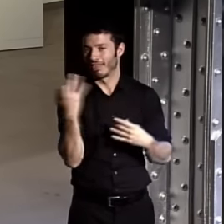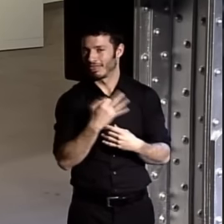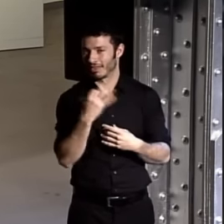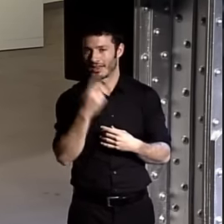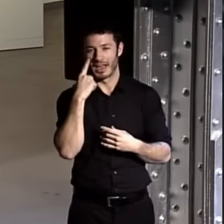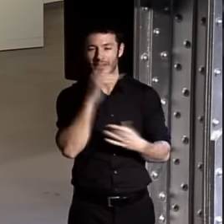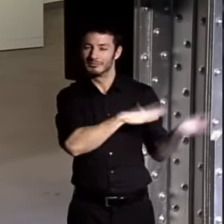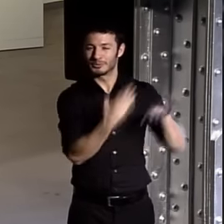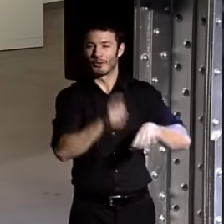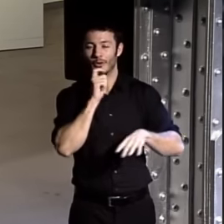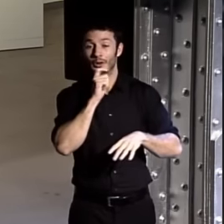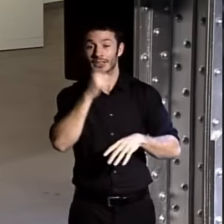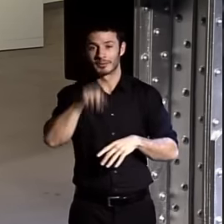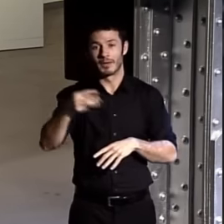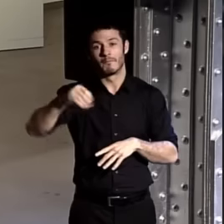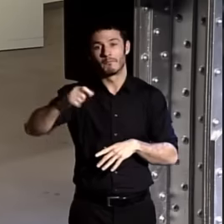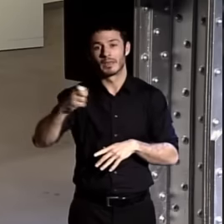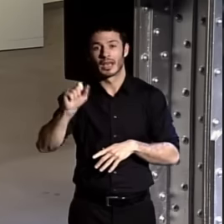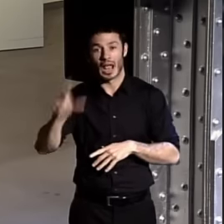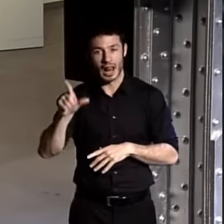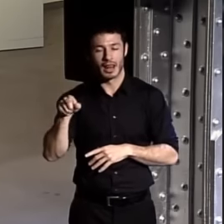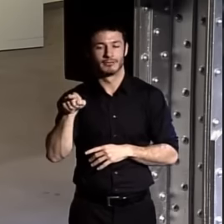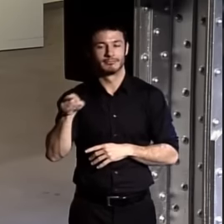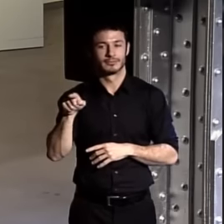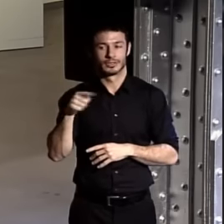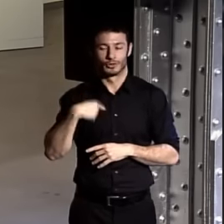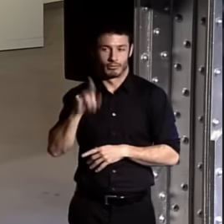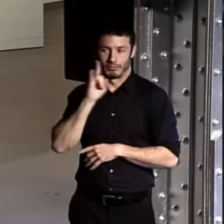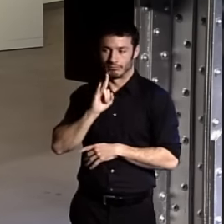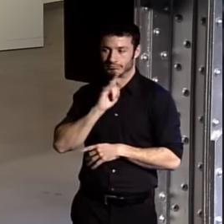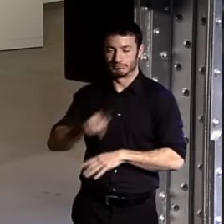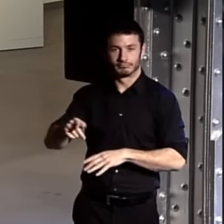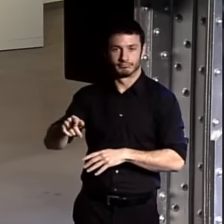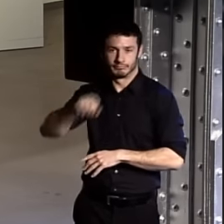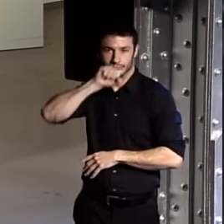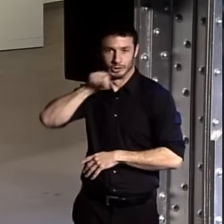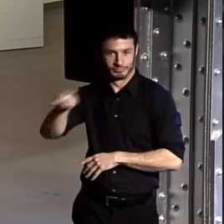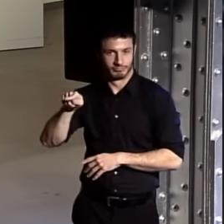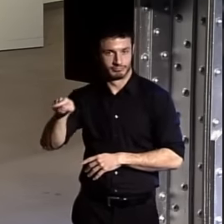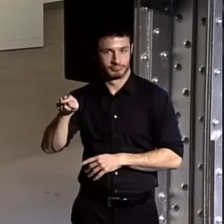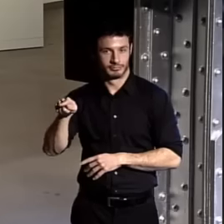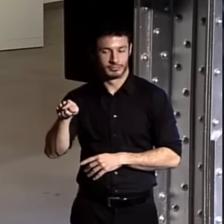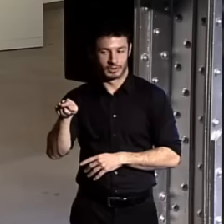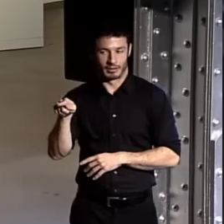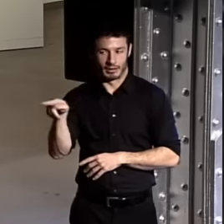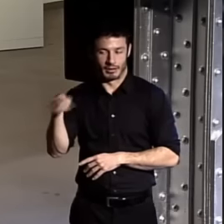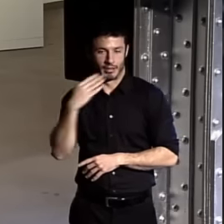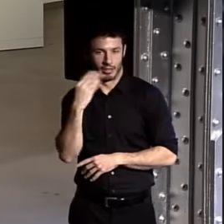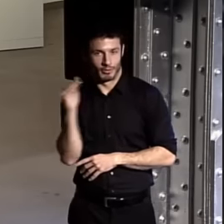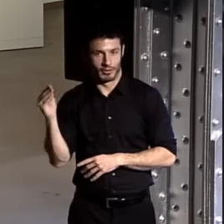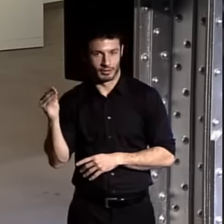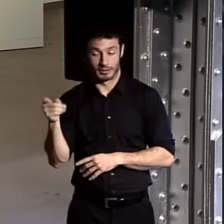luego Miguel que al que yo admiro desde que era un adolescente bueno quizás creo que no necesita absolutamente